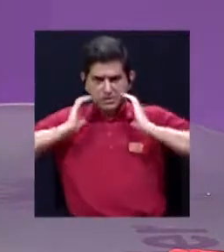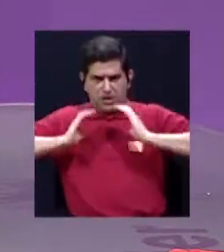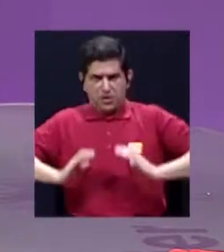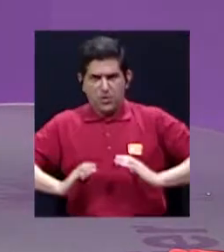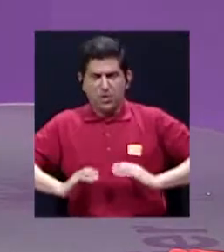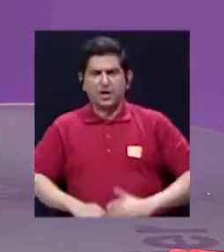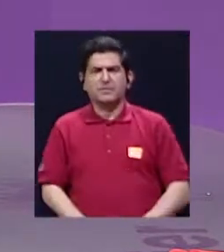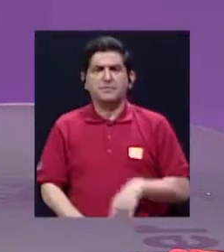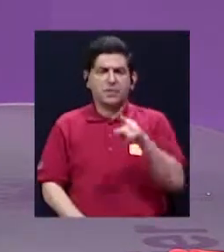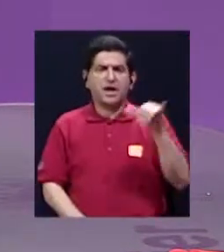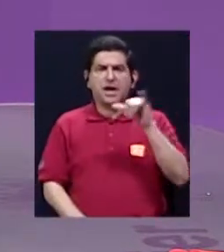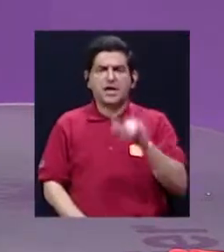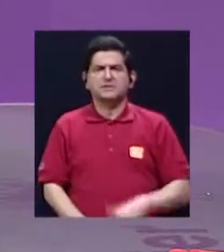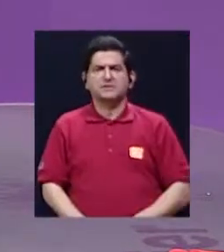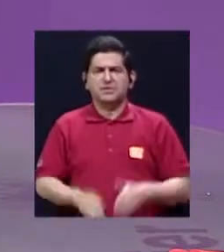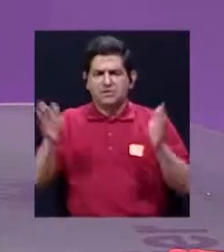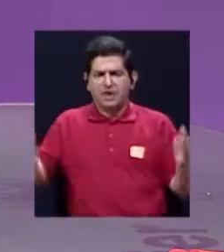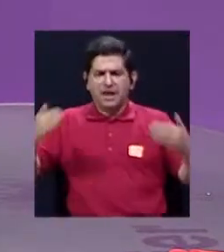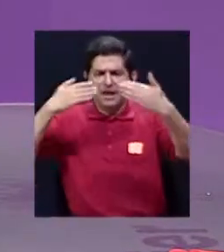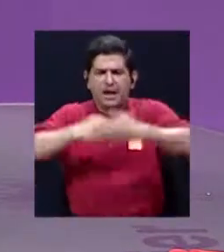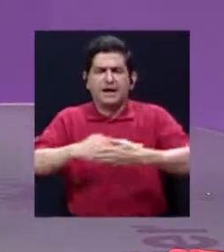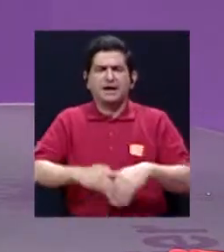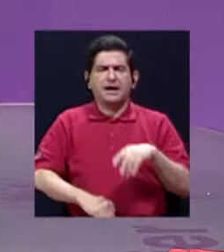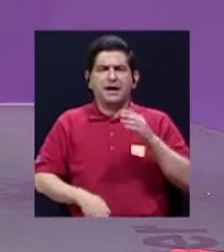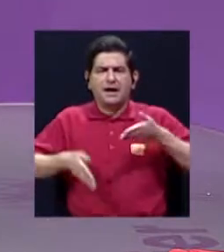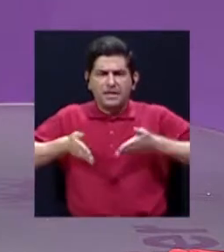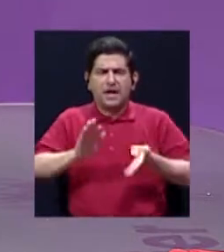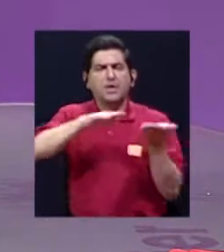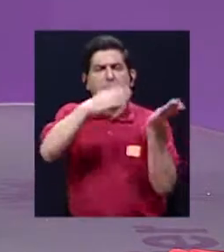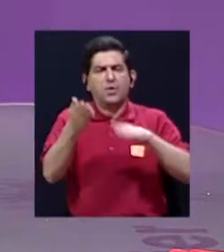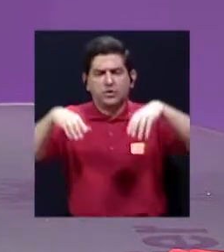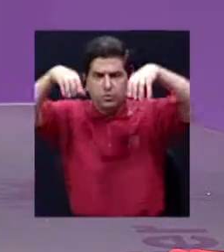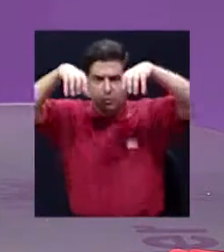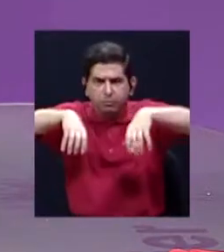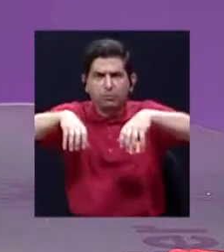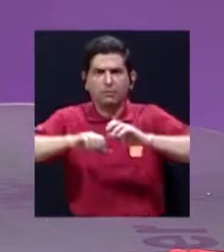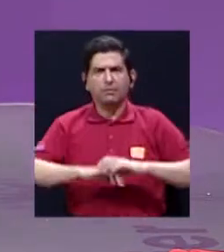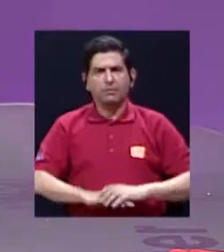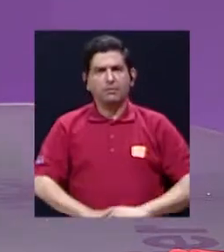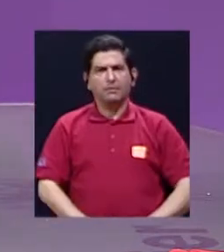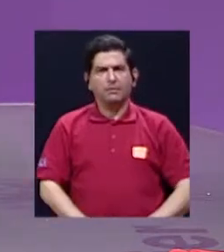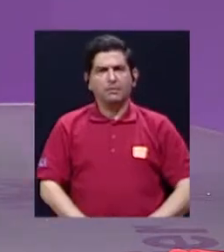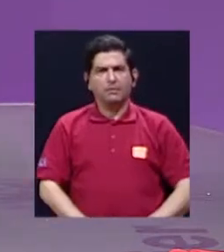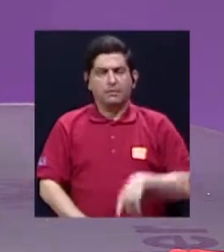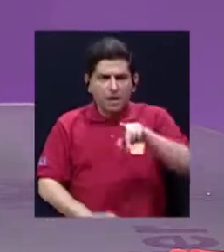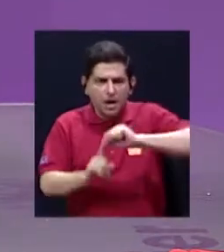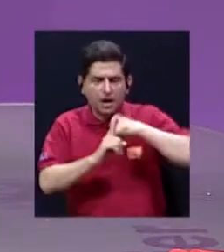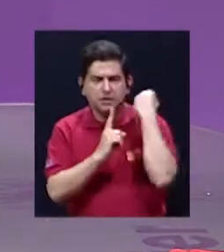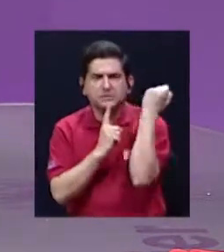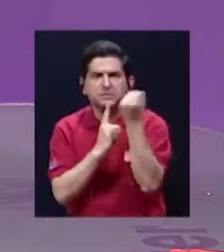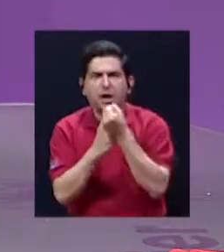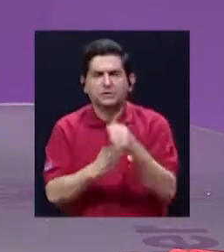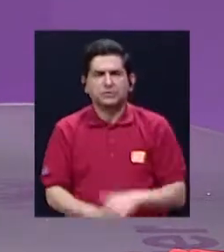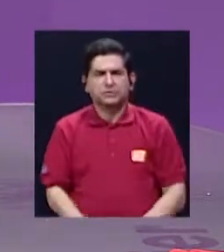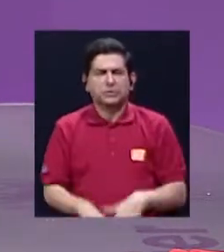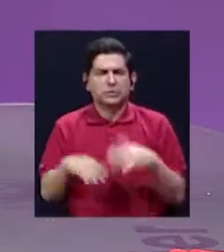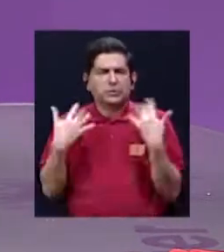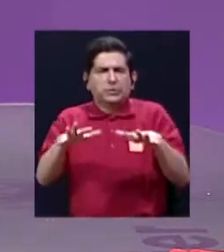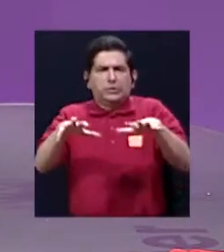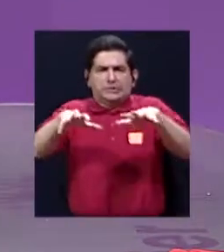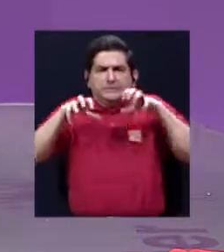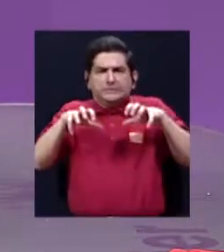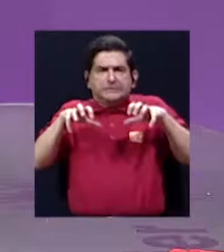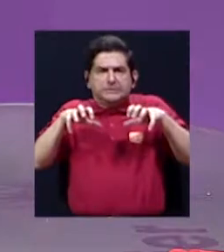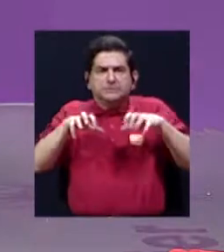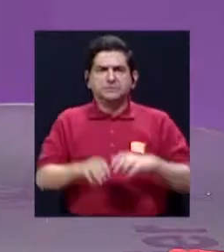el féretro de su hijo o de su hijo. Y realmente eran situaciones de mucho estrés